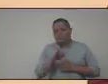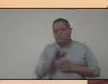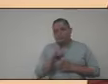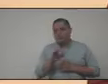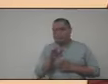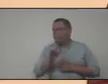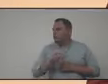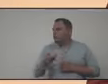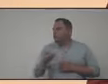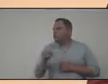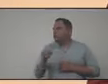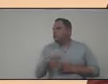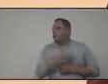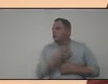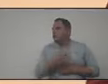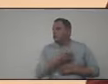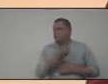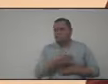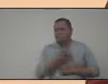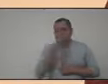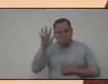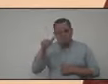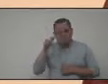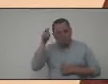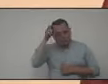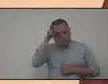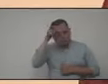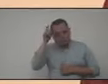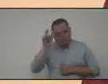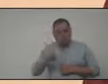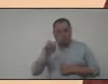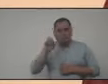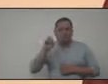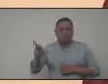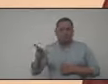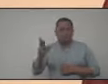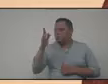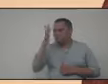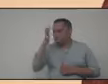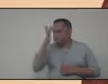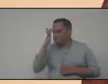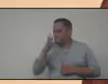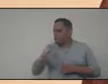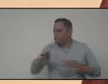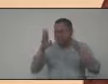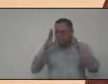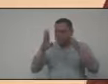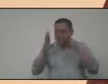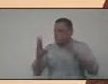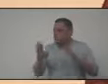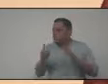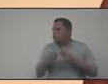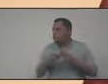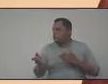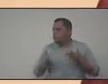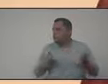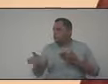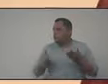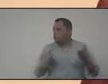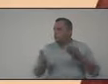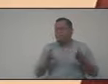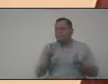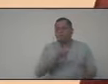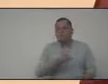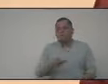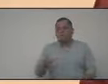Hay muchas quejas en Monterrey, más exactamente para el sur, por el prestamiento de servicios a las personas